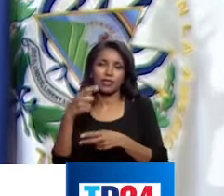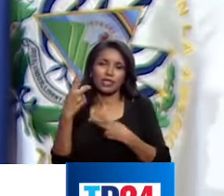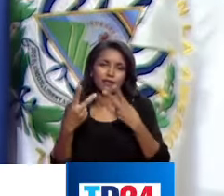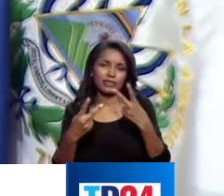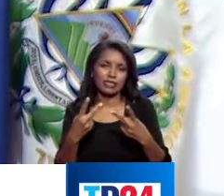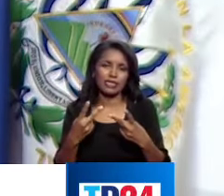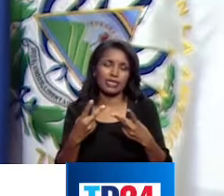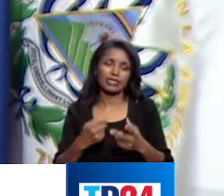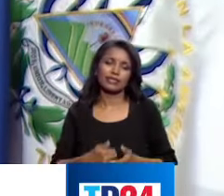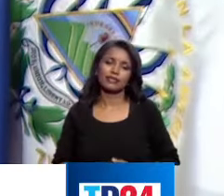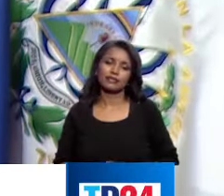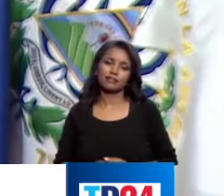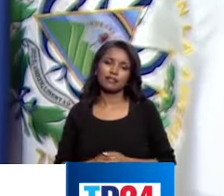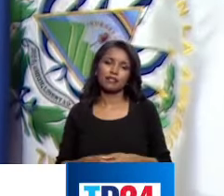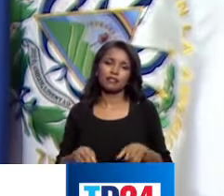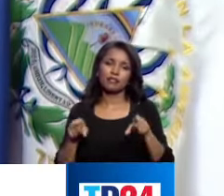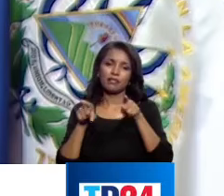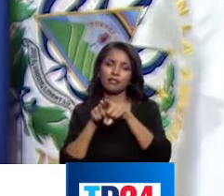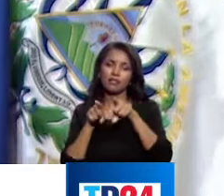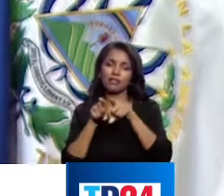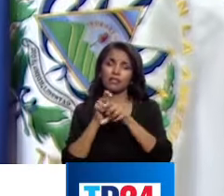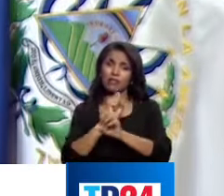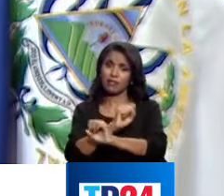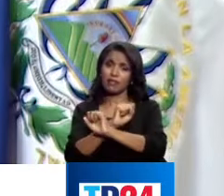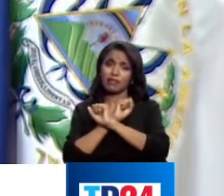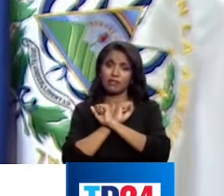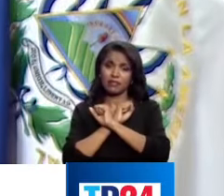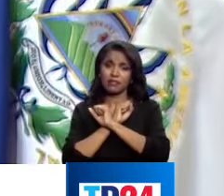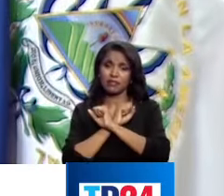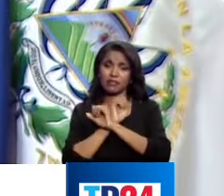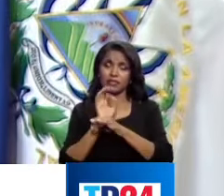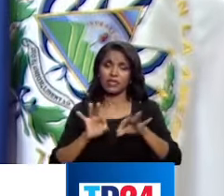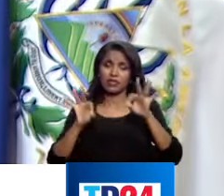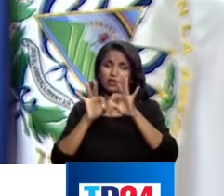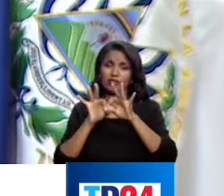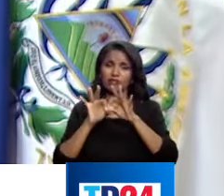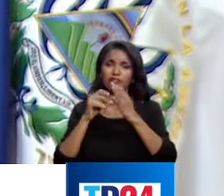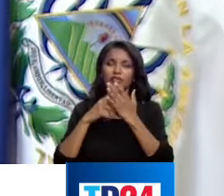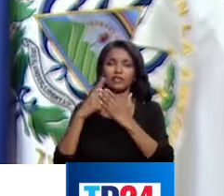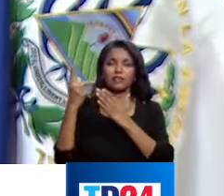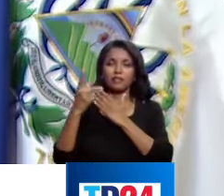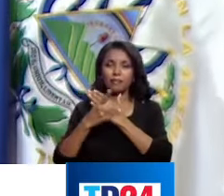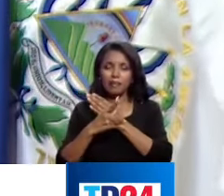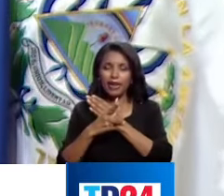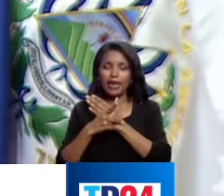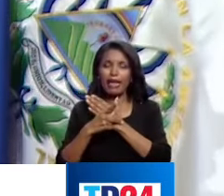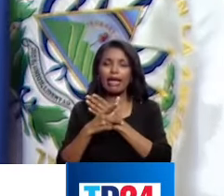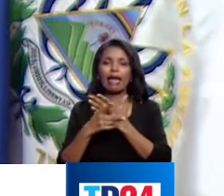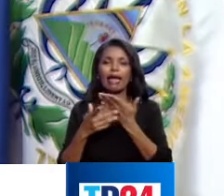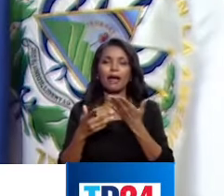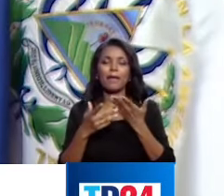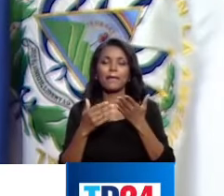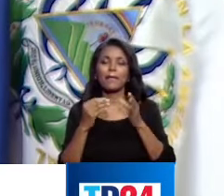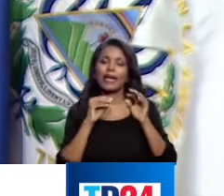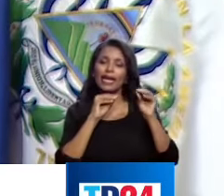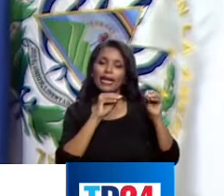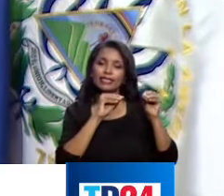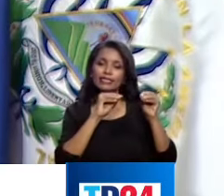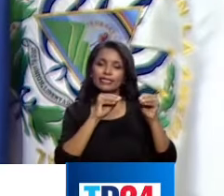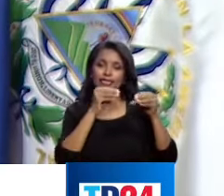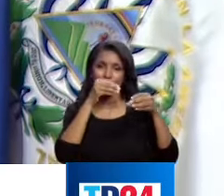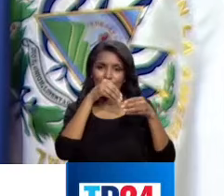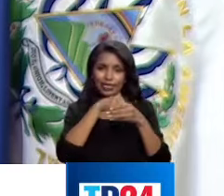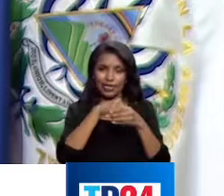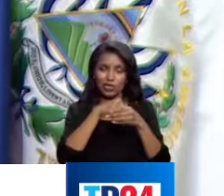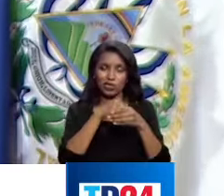bien. Por eso, además de la seguridad, tenemos que tener un plan de capacitación importante para todos los que trabajan dentro del